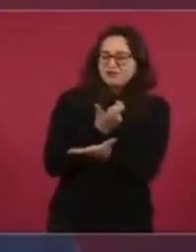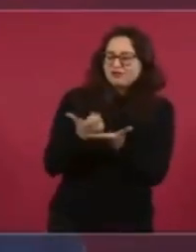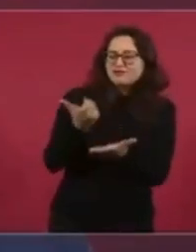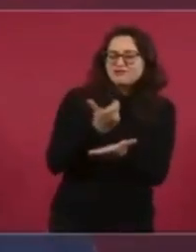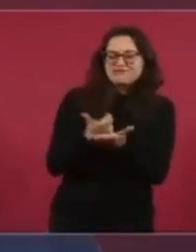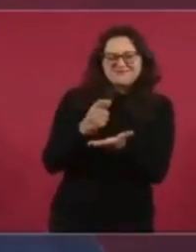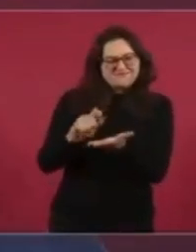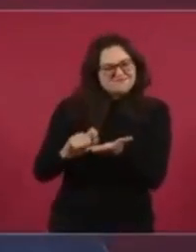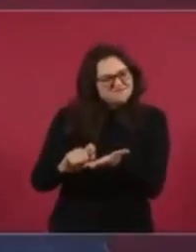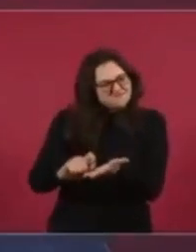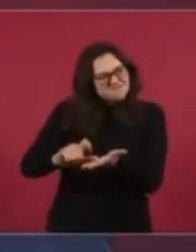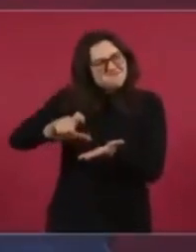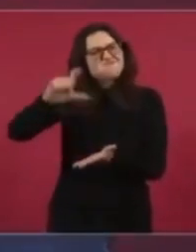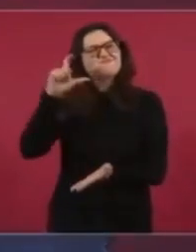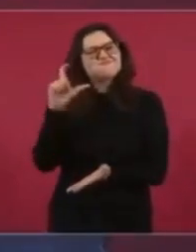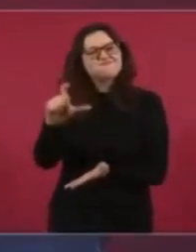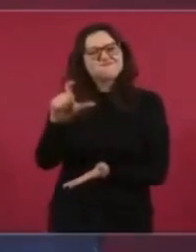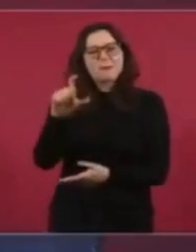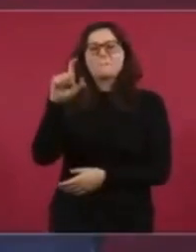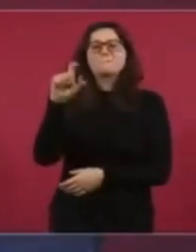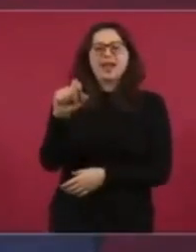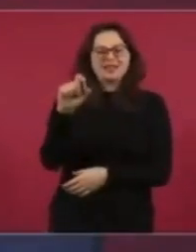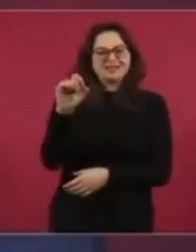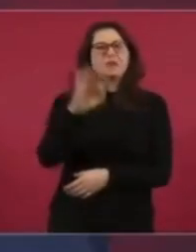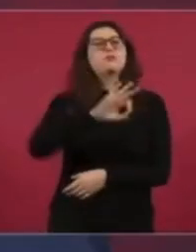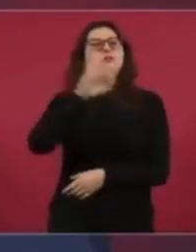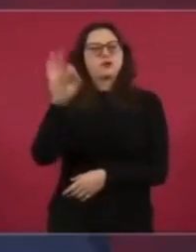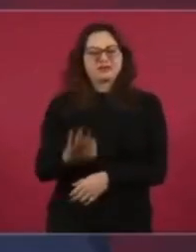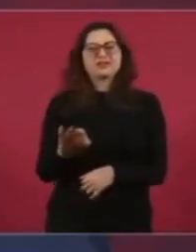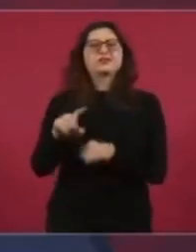mínimo a partir